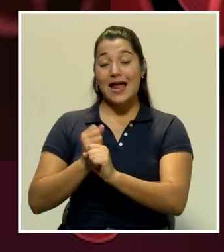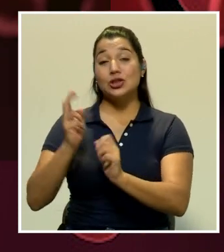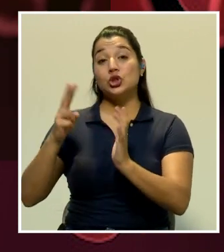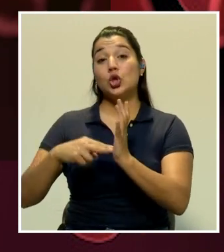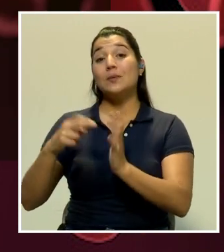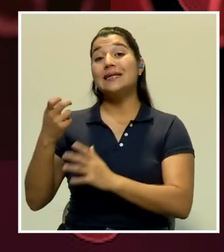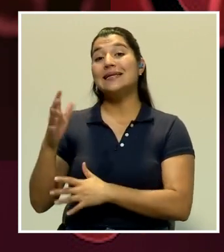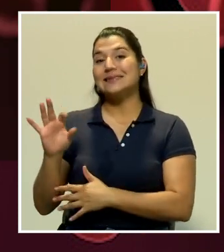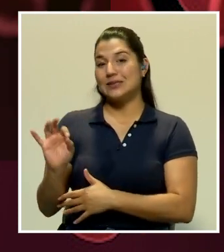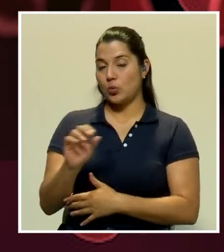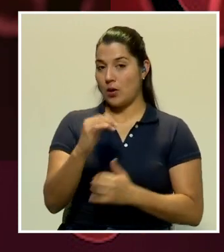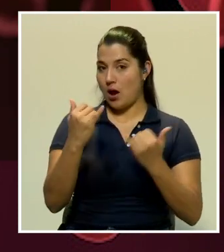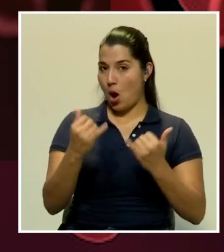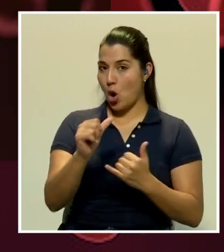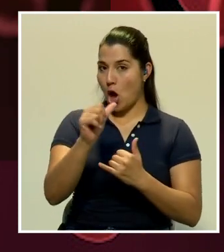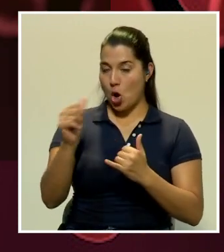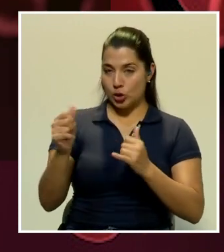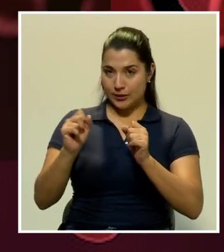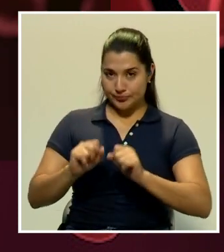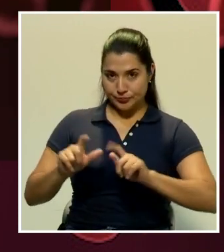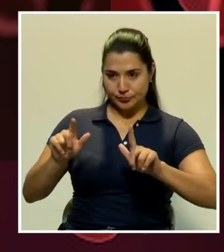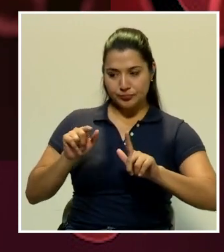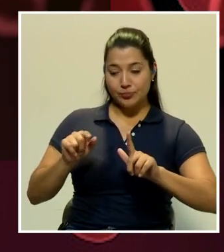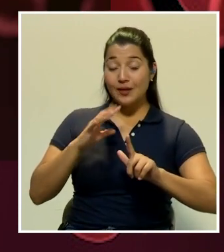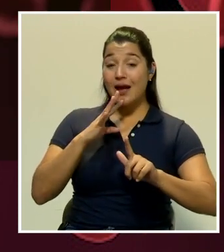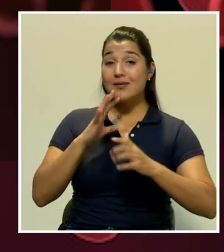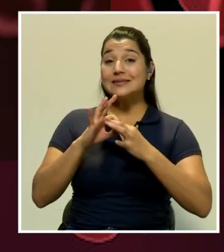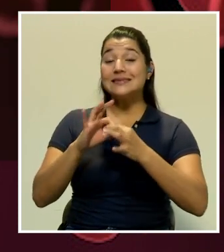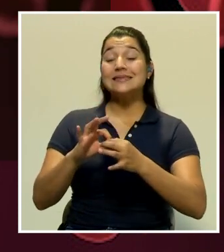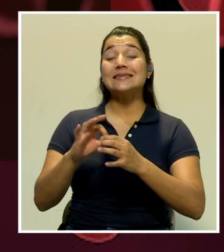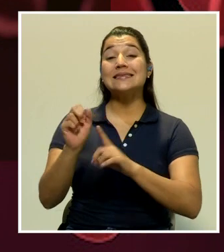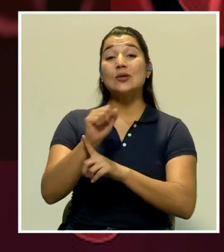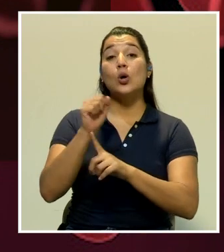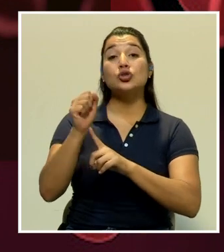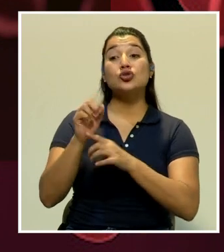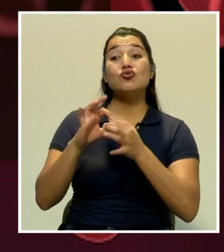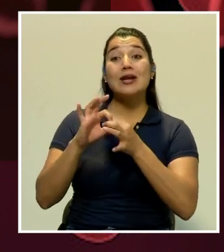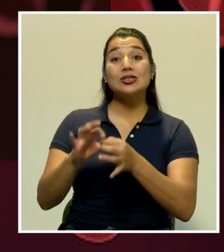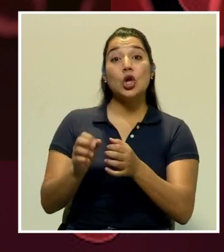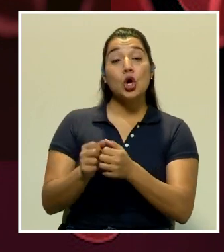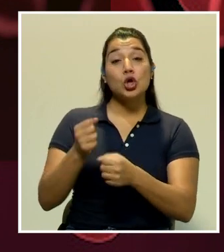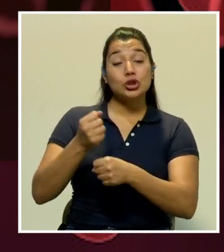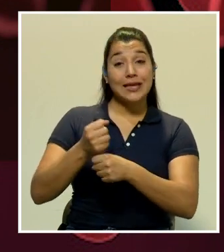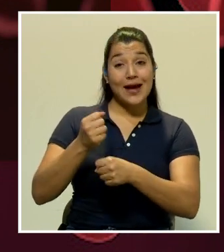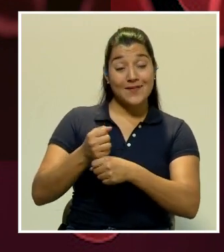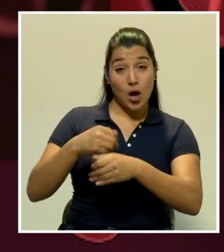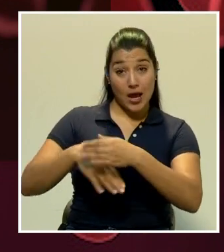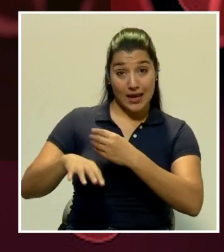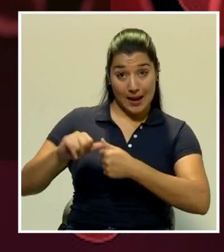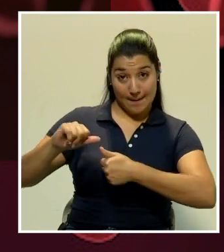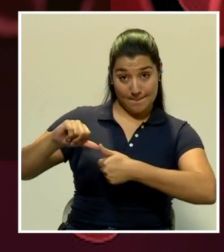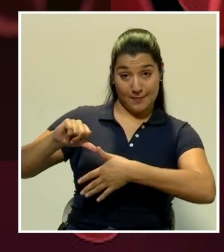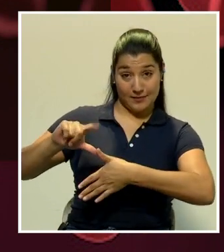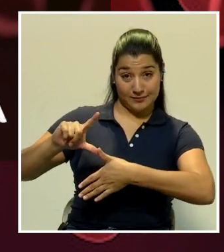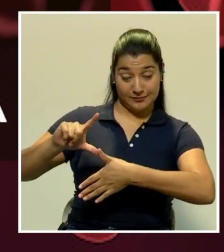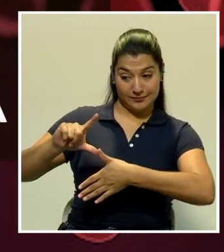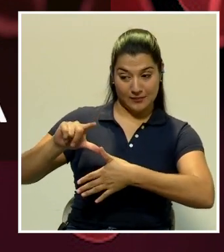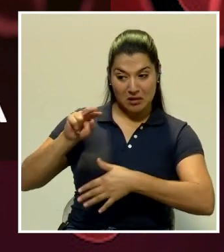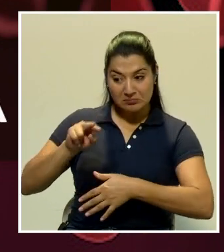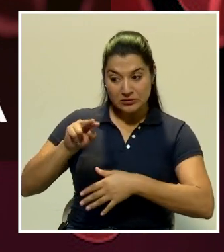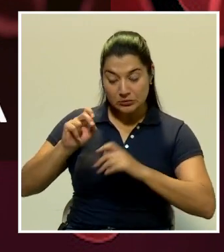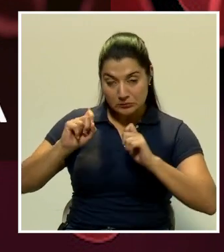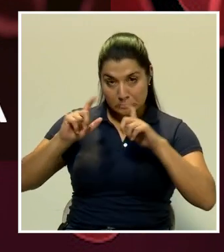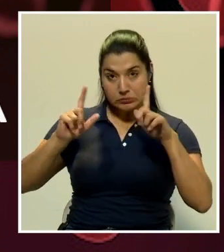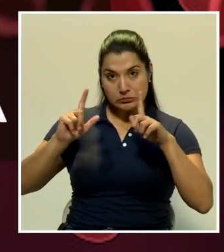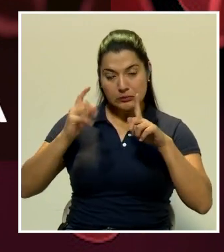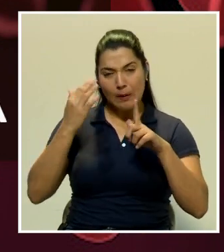a la otra pantalla, vamos a hablar sobre la situación laboral en América Latina. Estos datos son alarmantes, más si se toma en